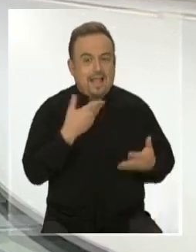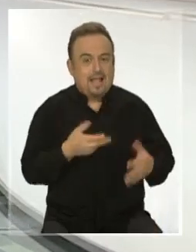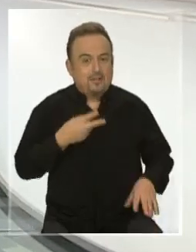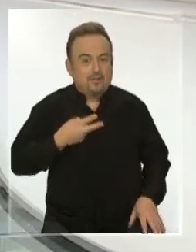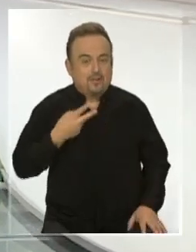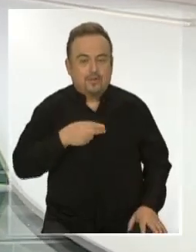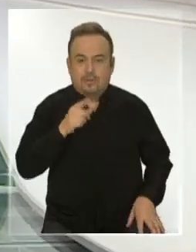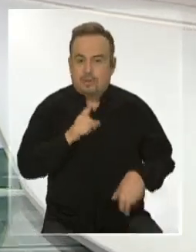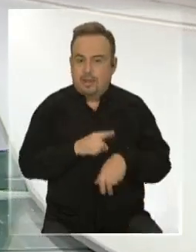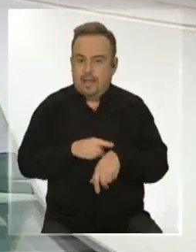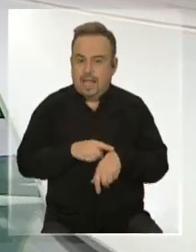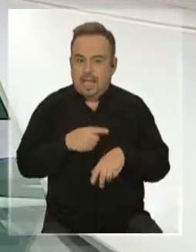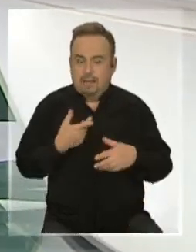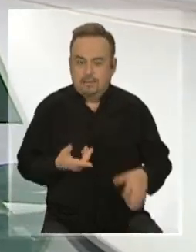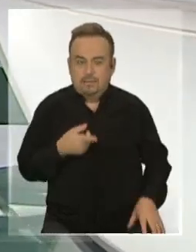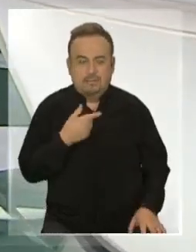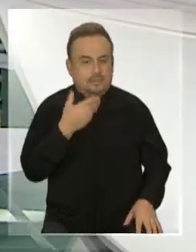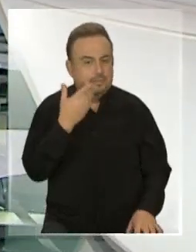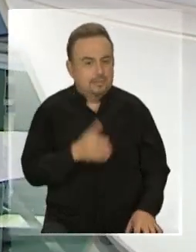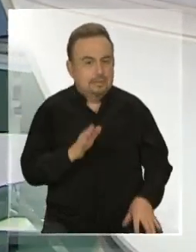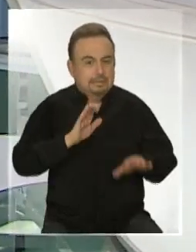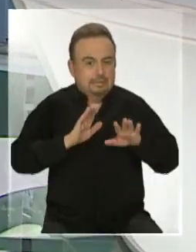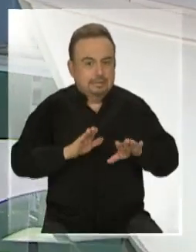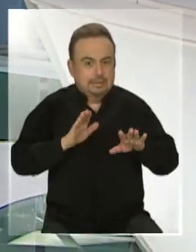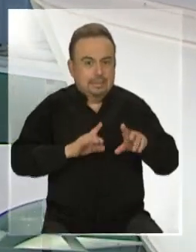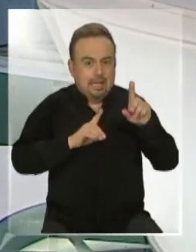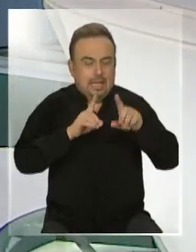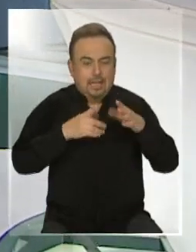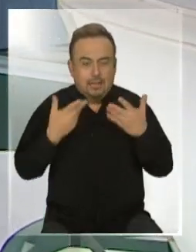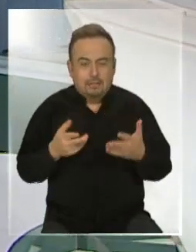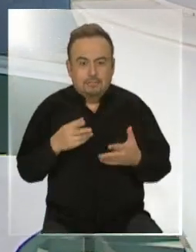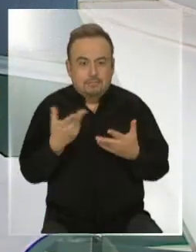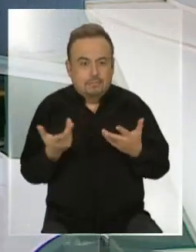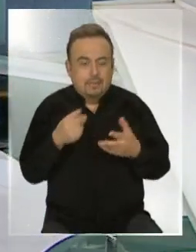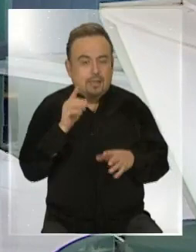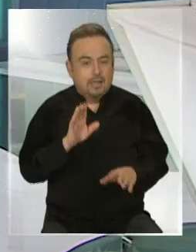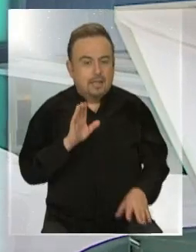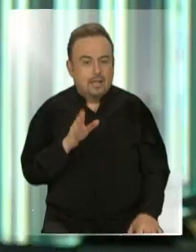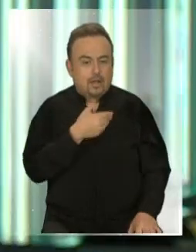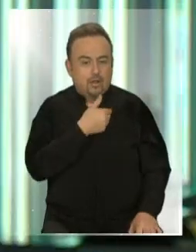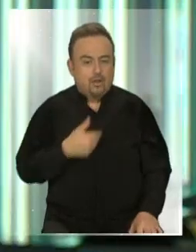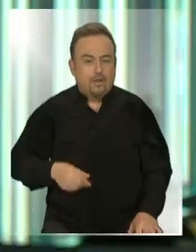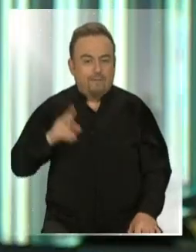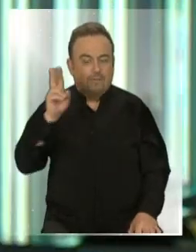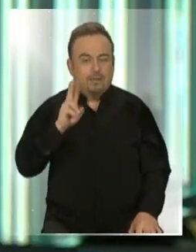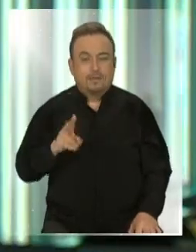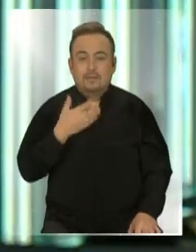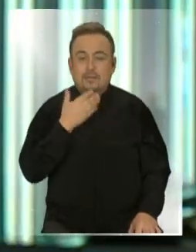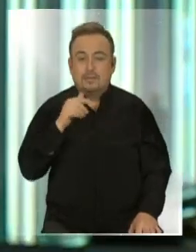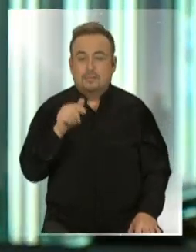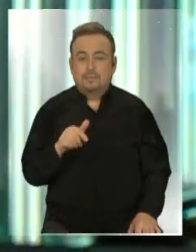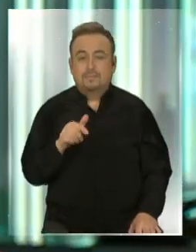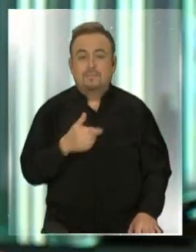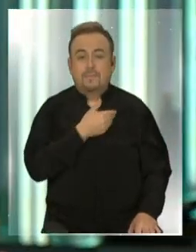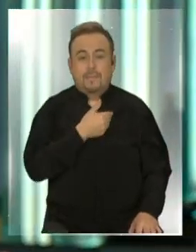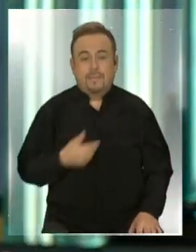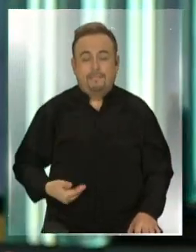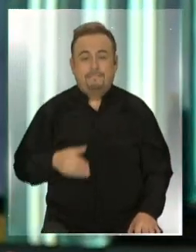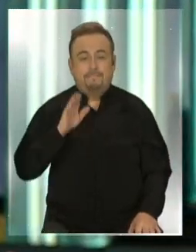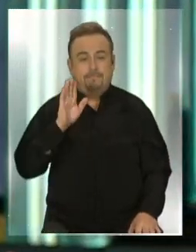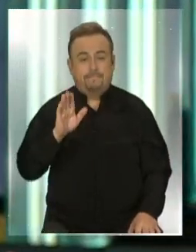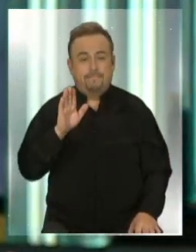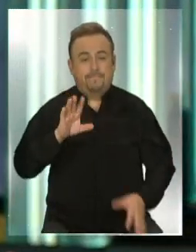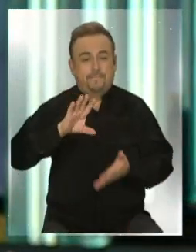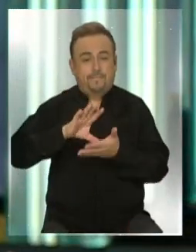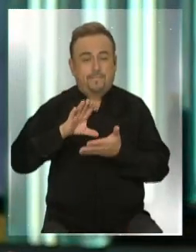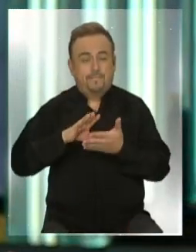con la noticia del momento, que de hecho ya se está esperando alguna reacción del parte del gobierno venezolano, porque el presidente de ese